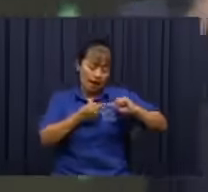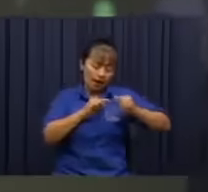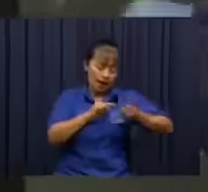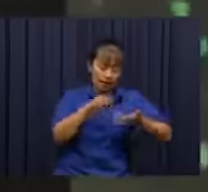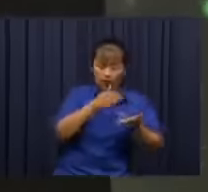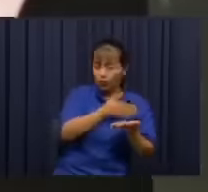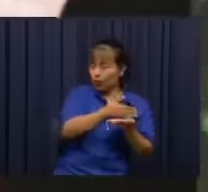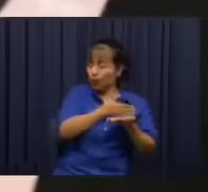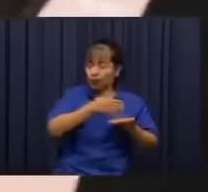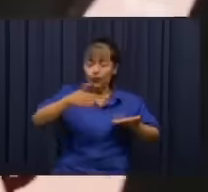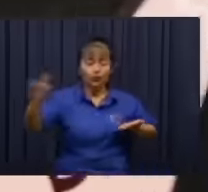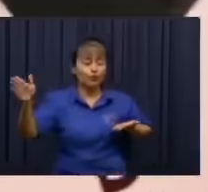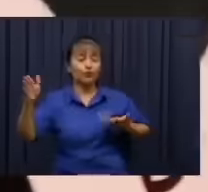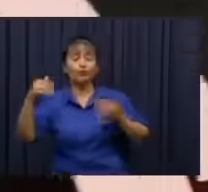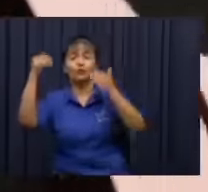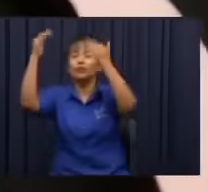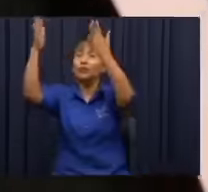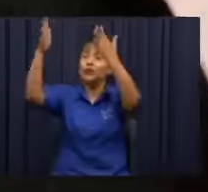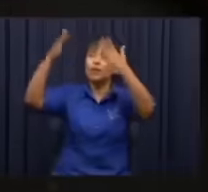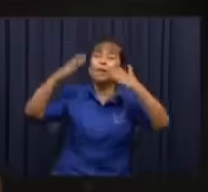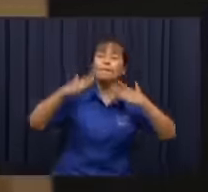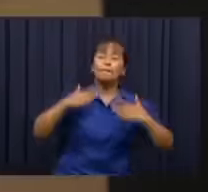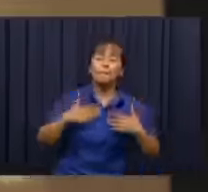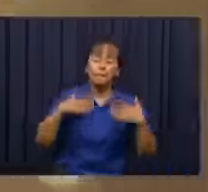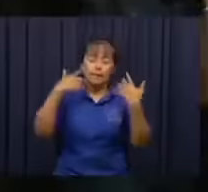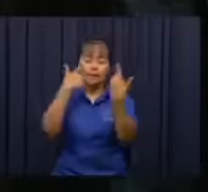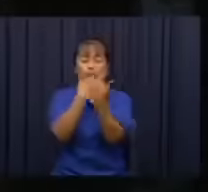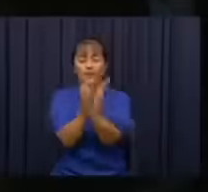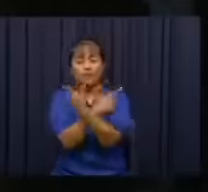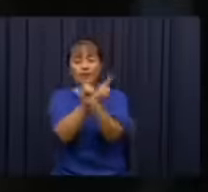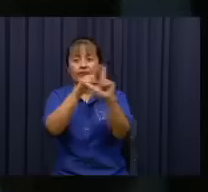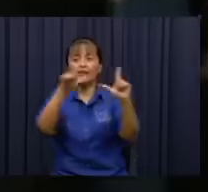pues ha llevado todo mi dolor.